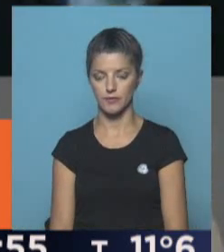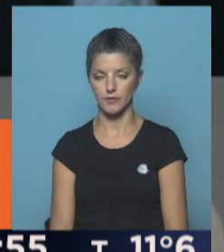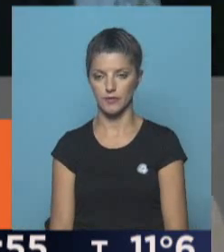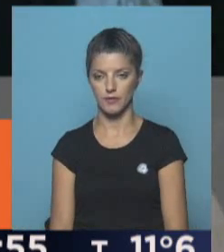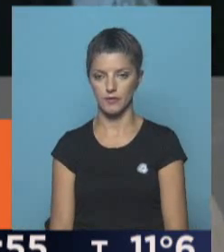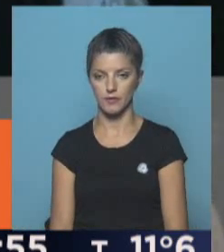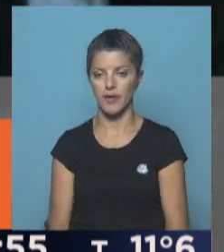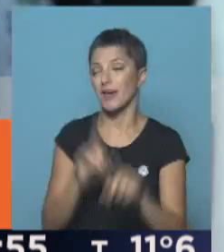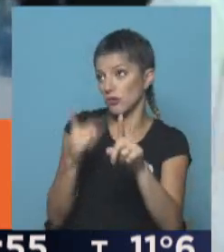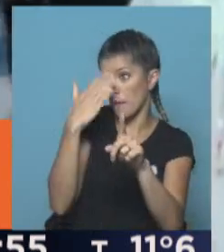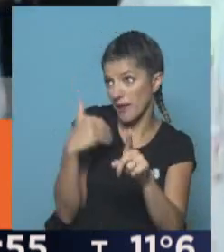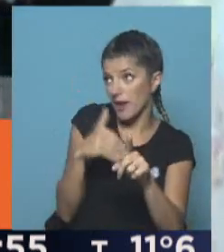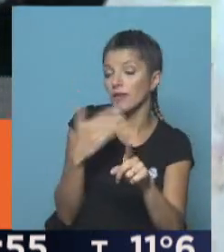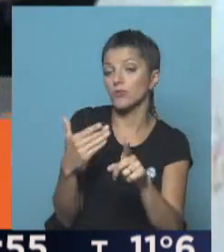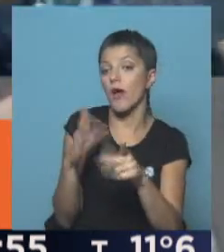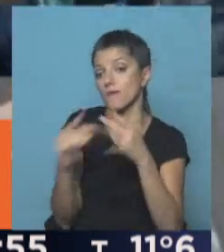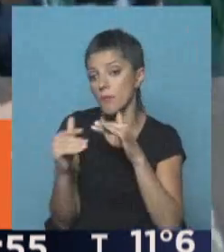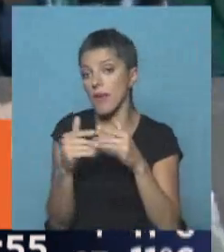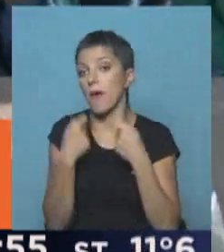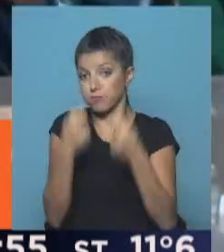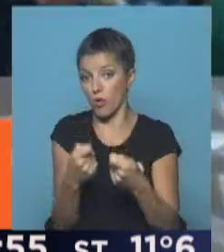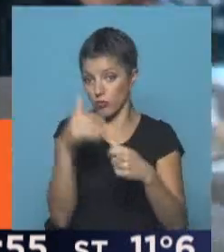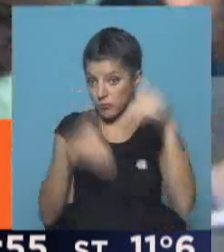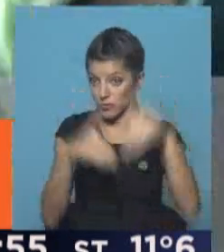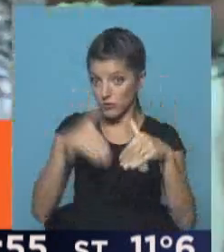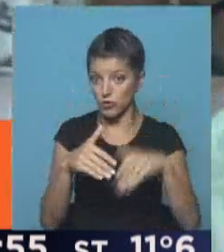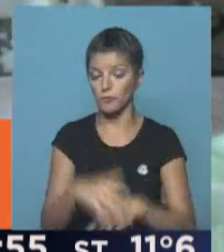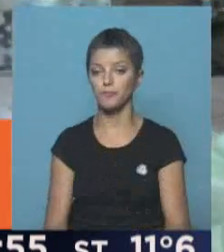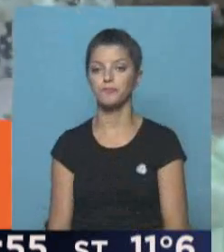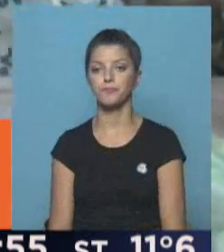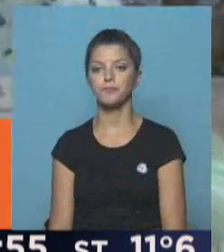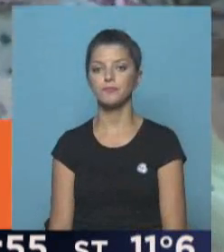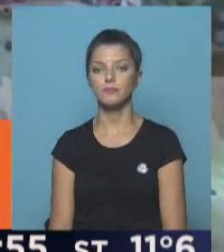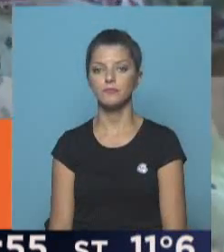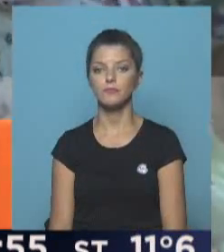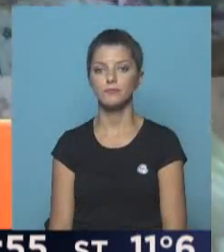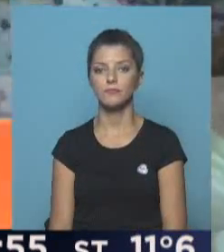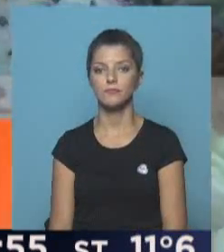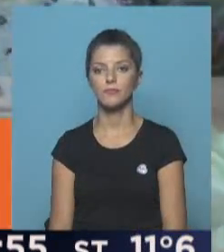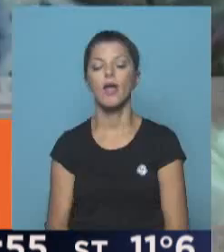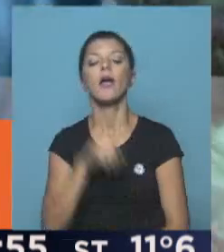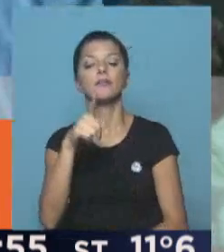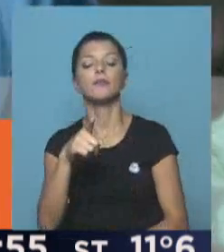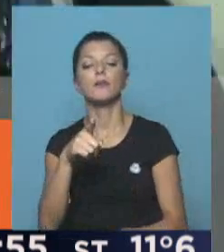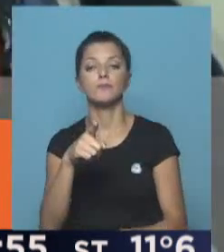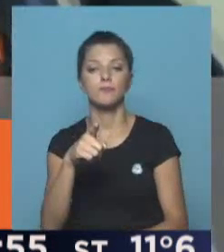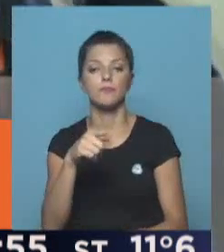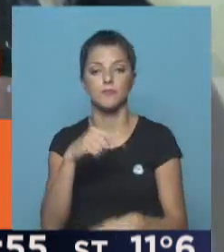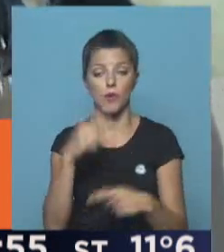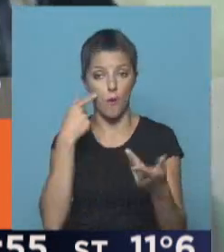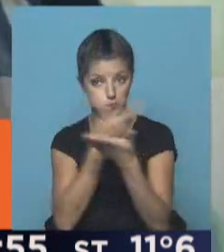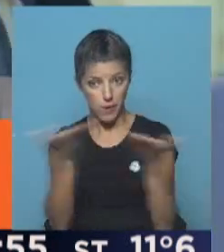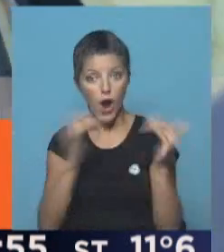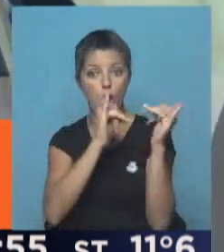forma plebiscitaria en un punto seguro seguro y sobre todo que se maneja mucho la economía y como vemos en las imágenes